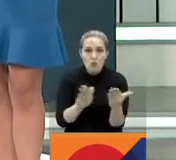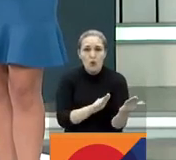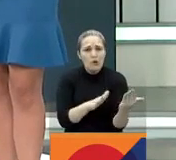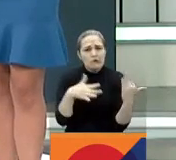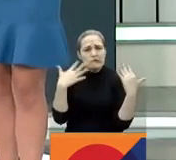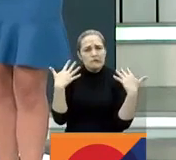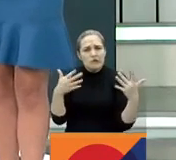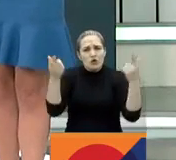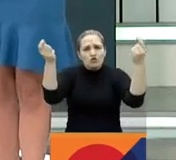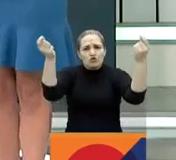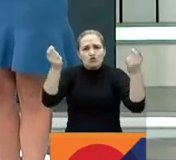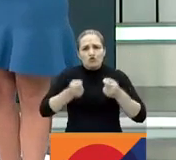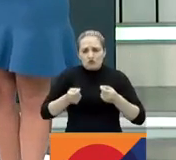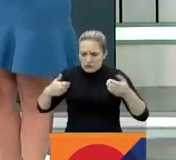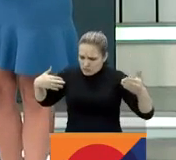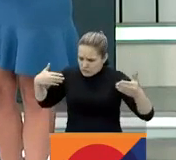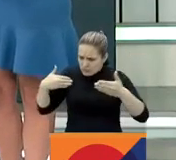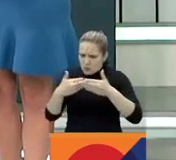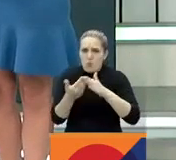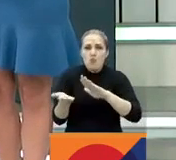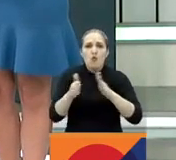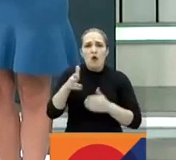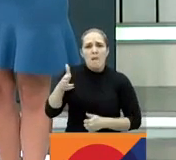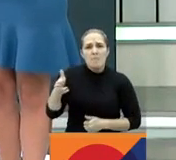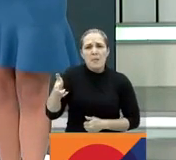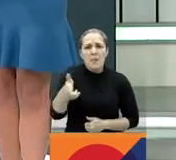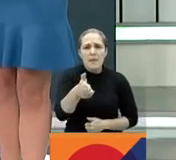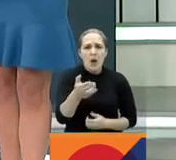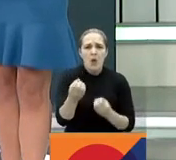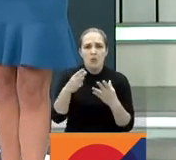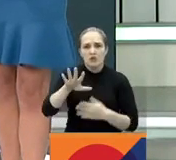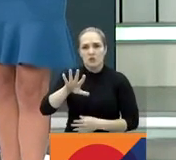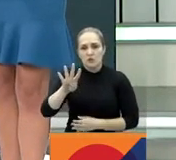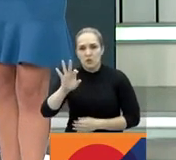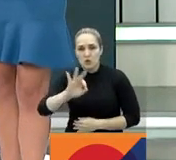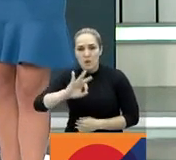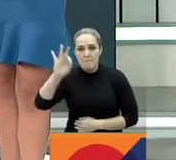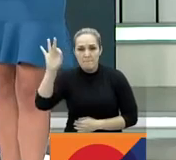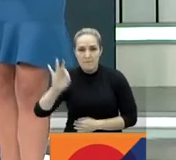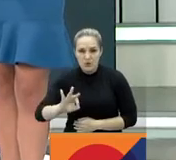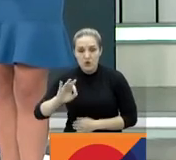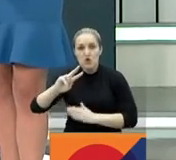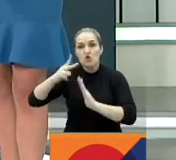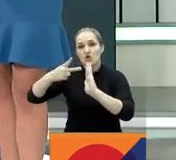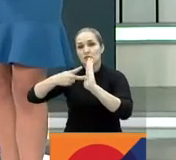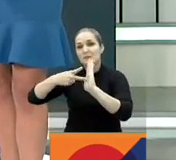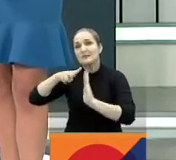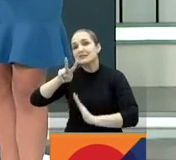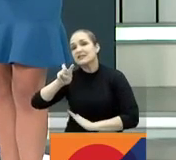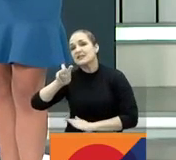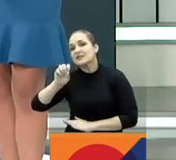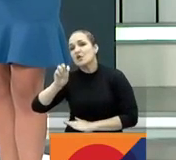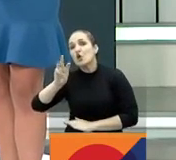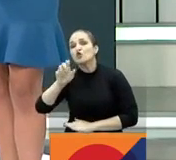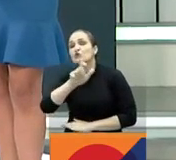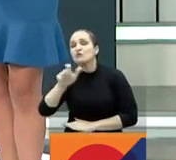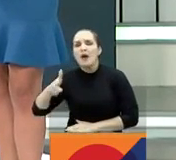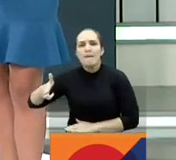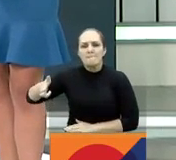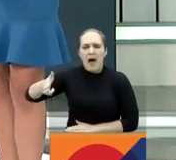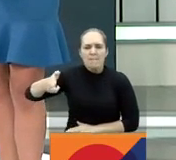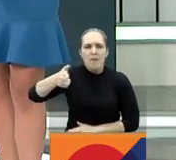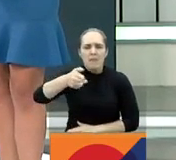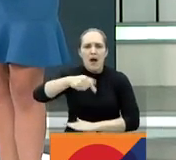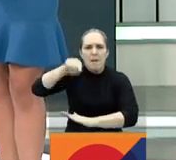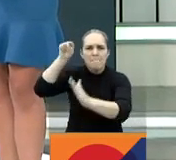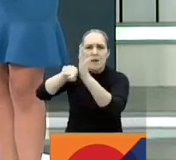mujeres asesinadas con armas de fuego fue el 54%, en total 2.708 casos de